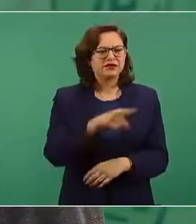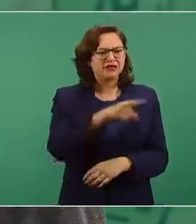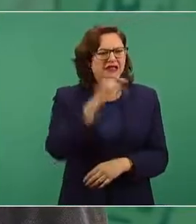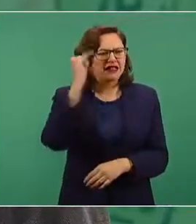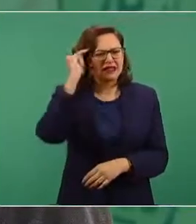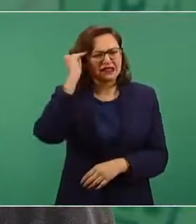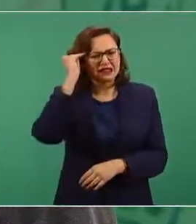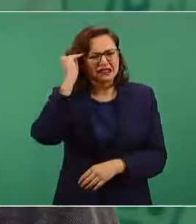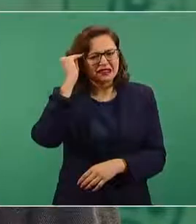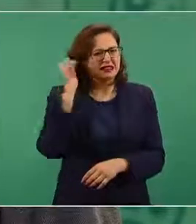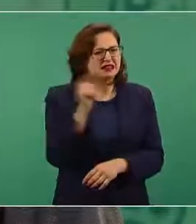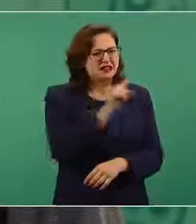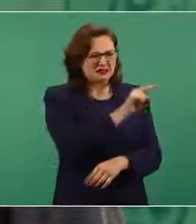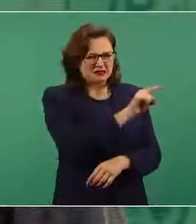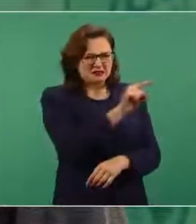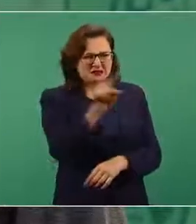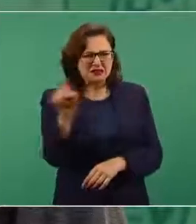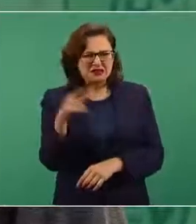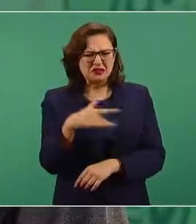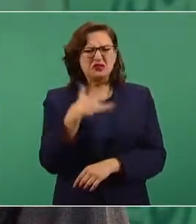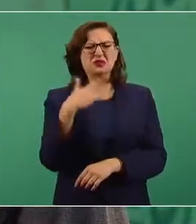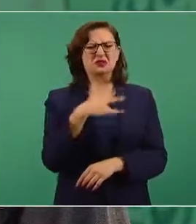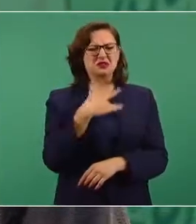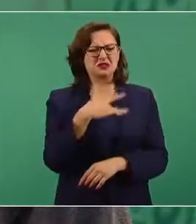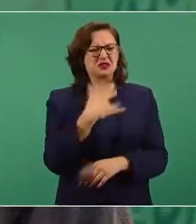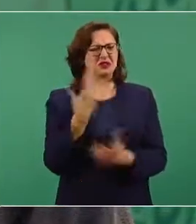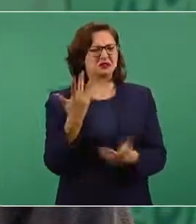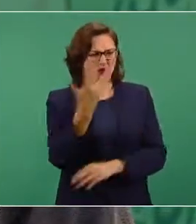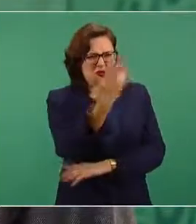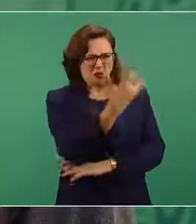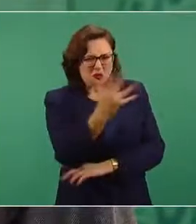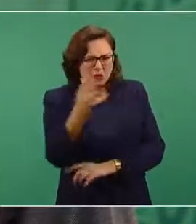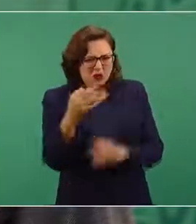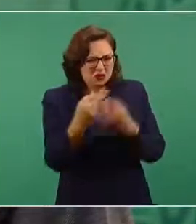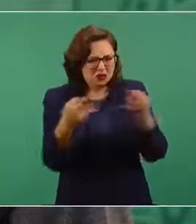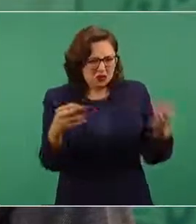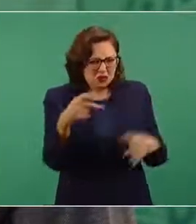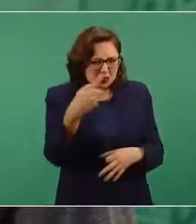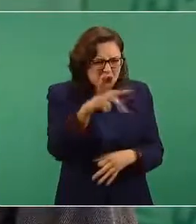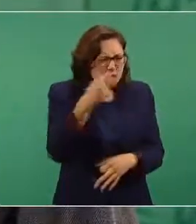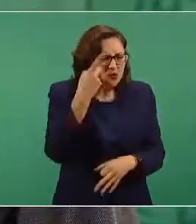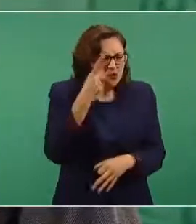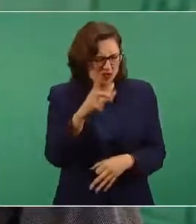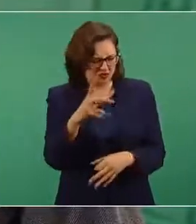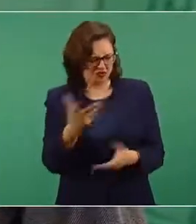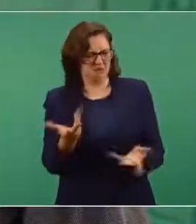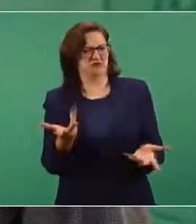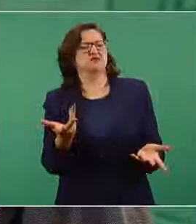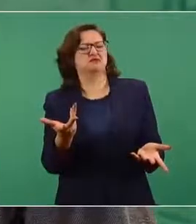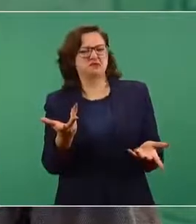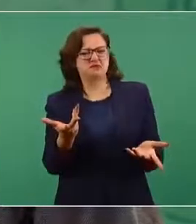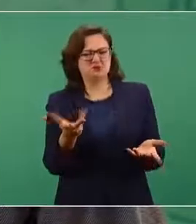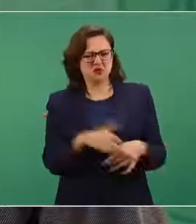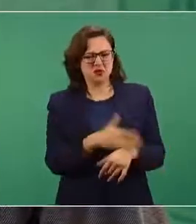indígenas pensando que los bosques y las tierras eran de ellos?